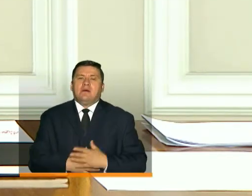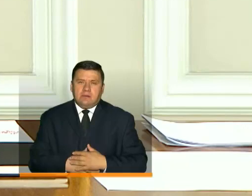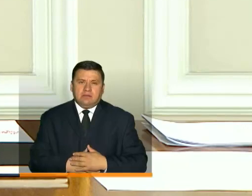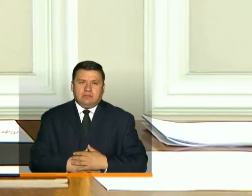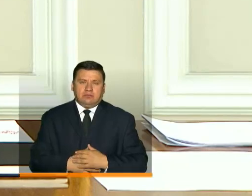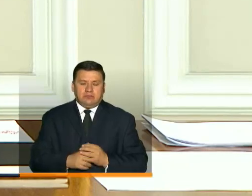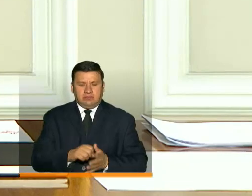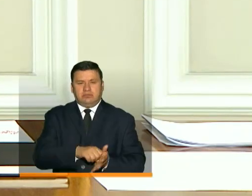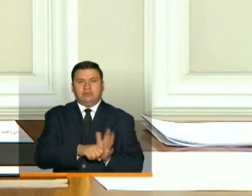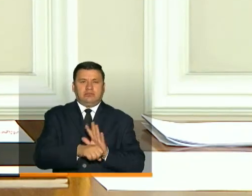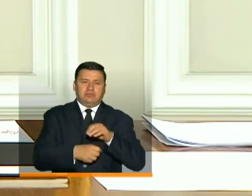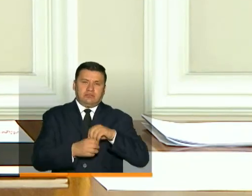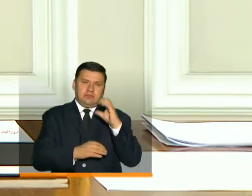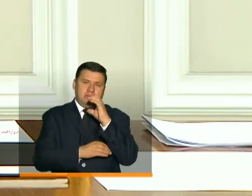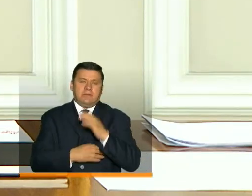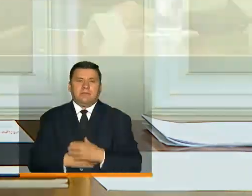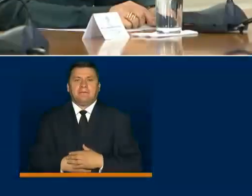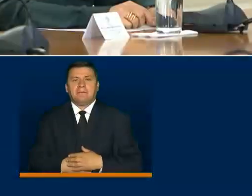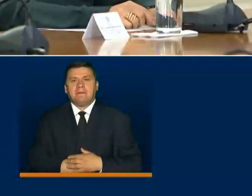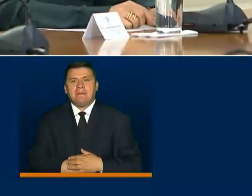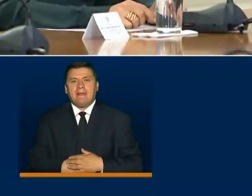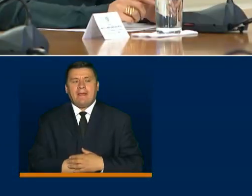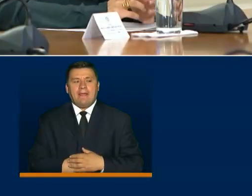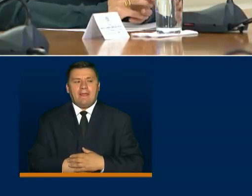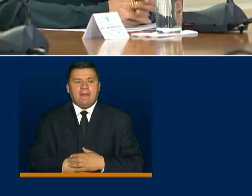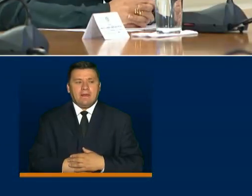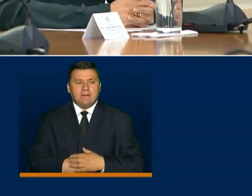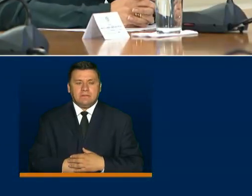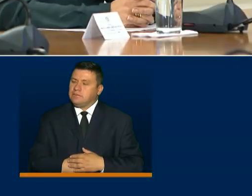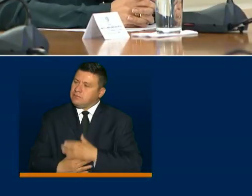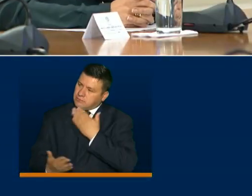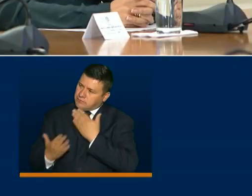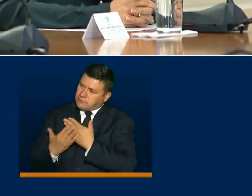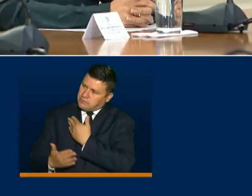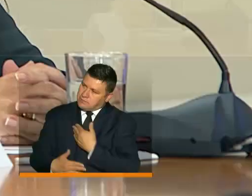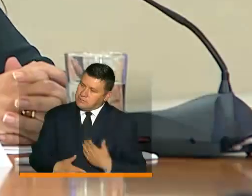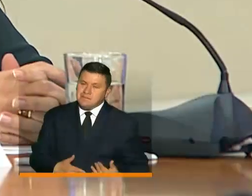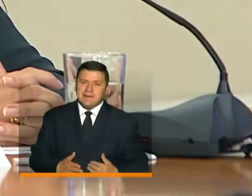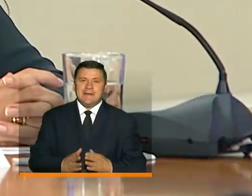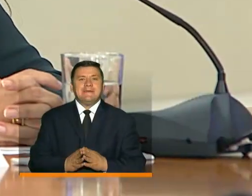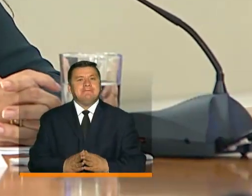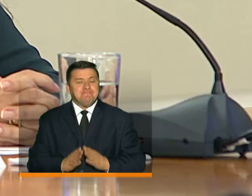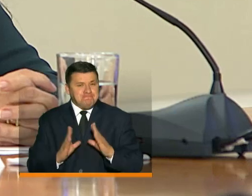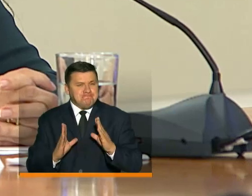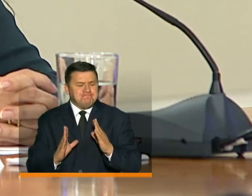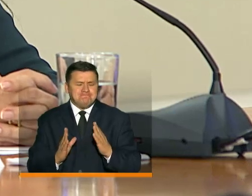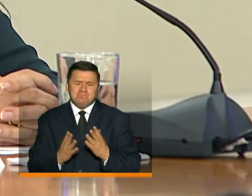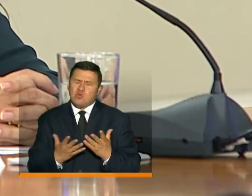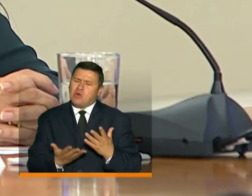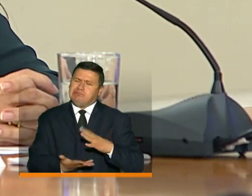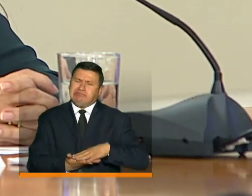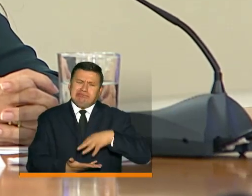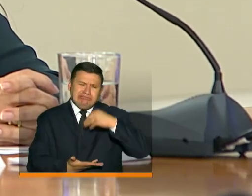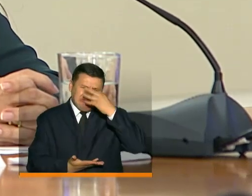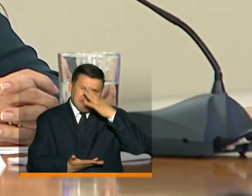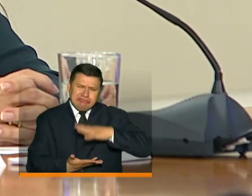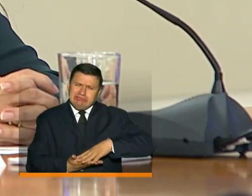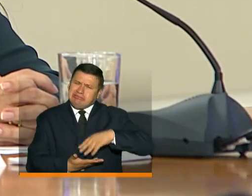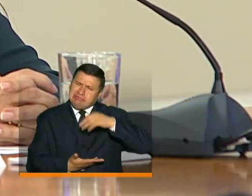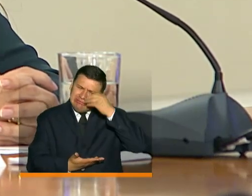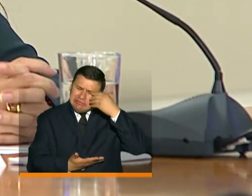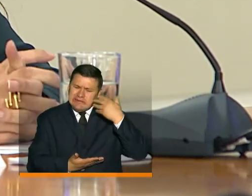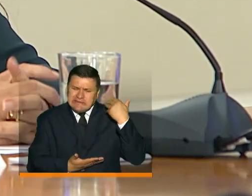de esta pandemia en Colombia. Gracias, señor presidente. Son muchas las lecciones